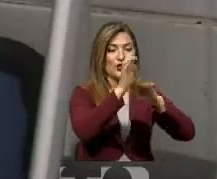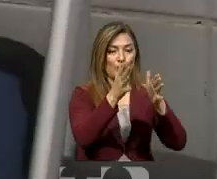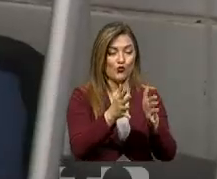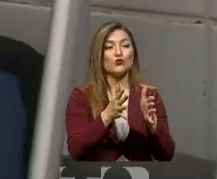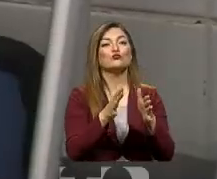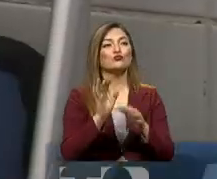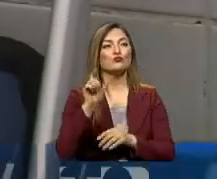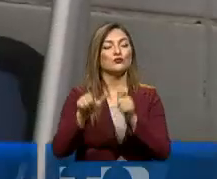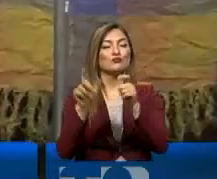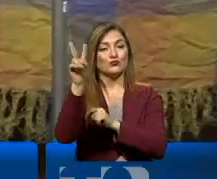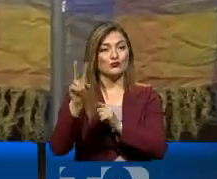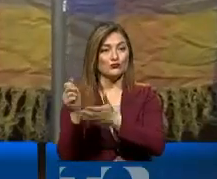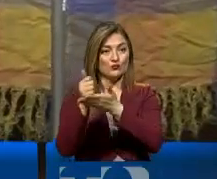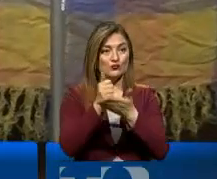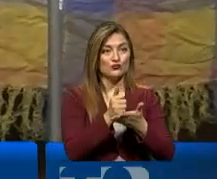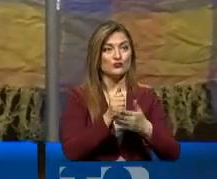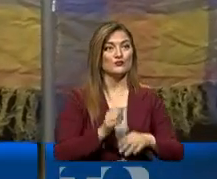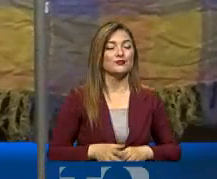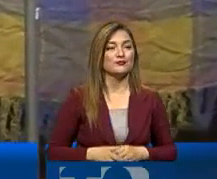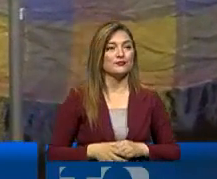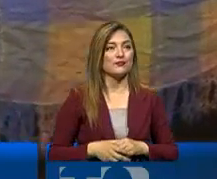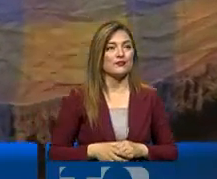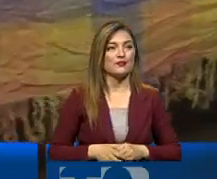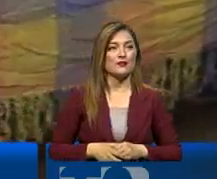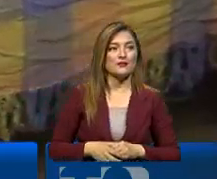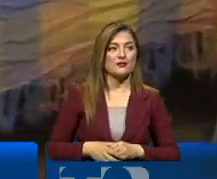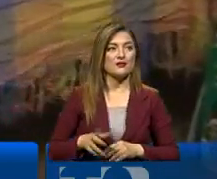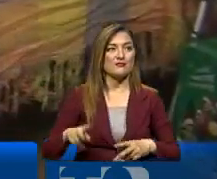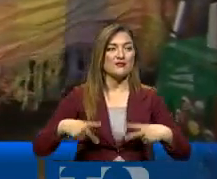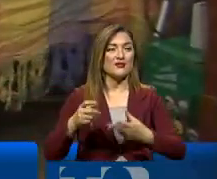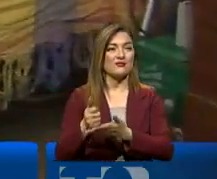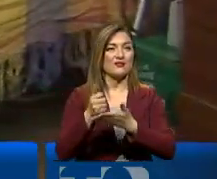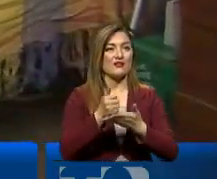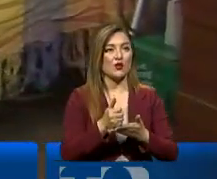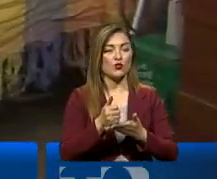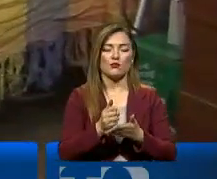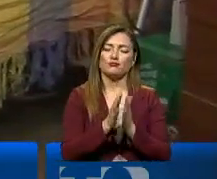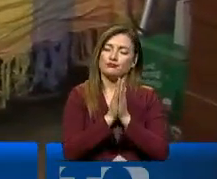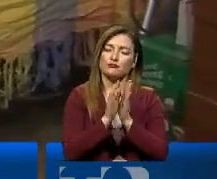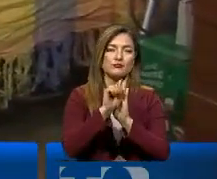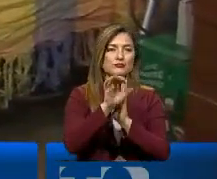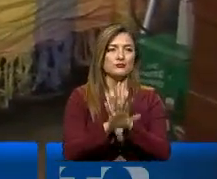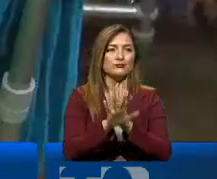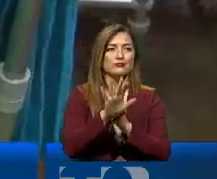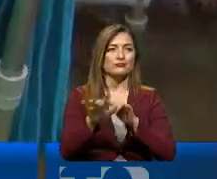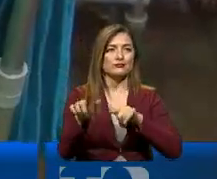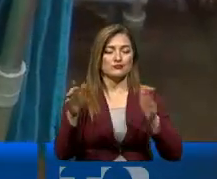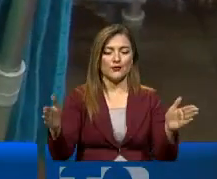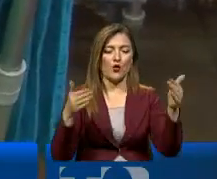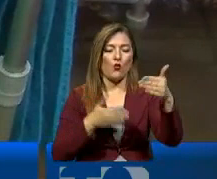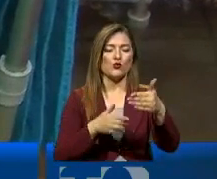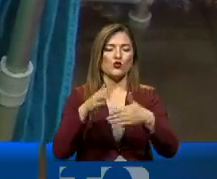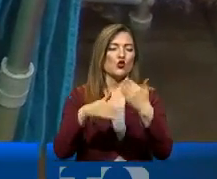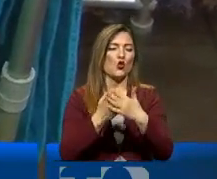como de sus compatriotas sin embargo en circunstancias como las que atraviesa la ayuda nunca sobra todo lo que tiene está en este cuarto del